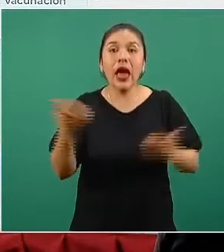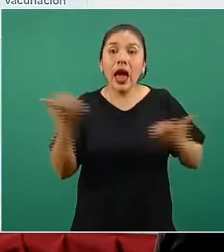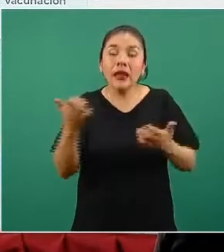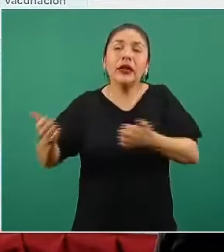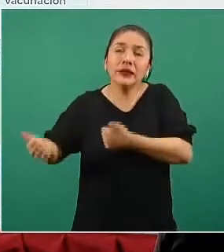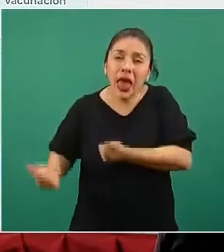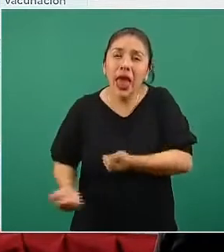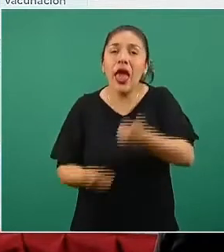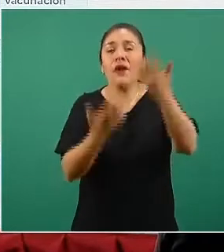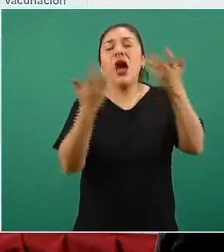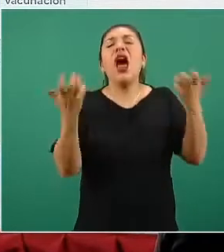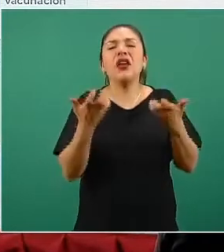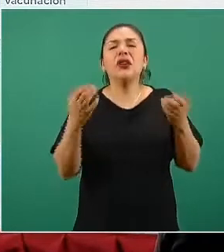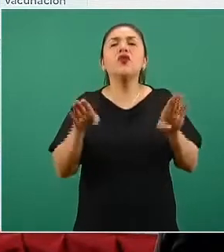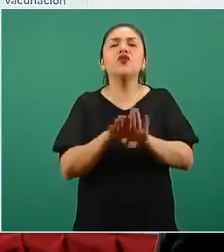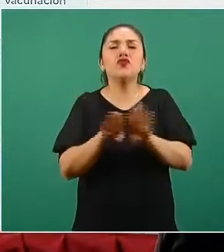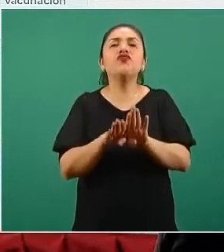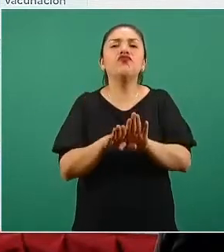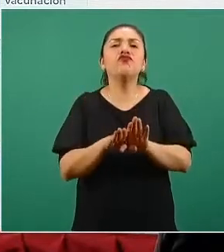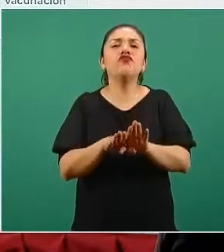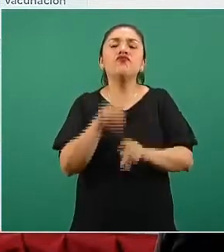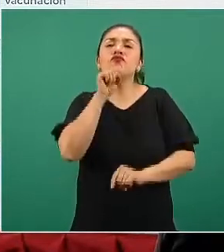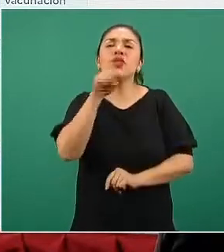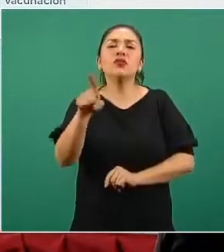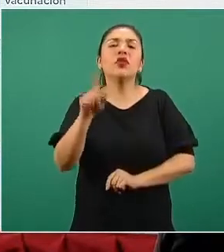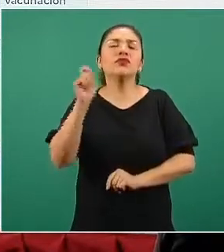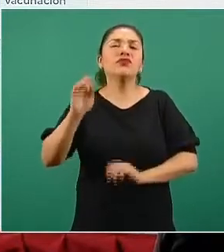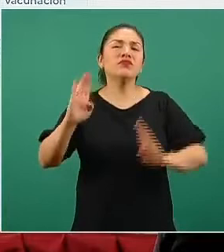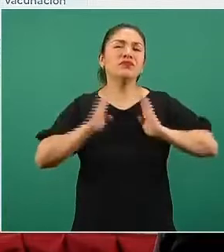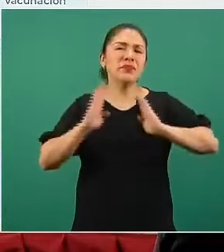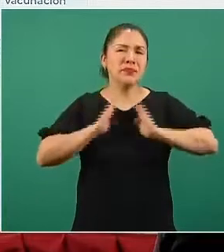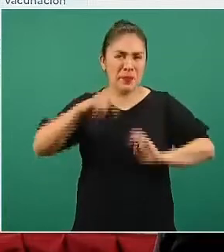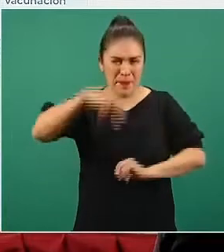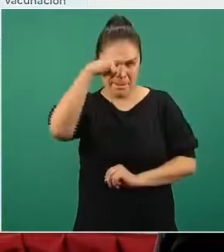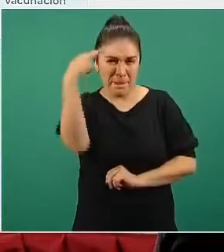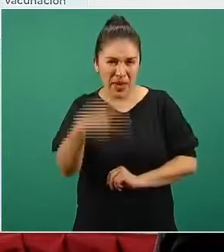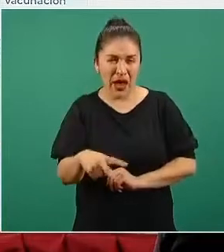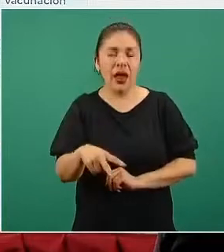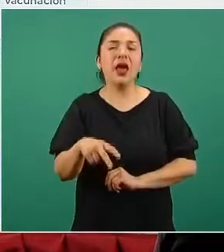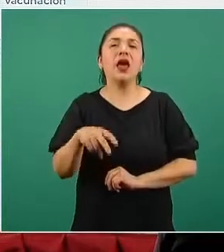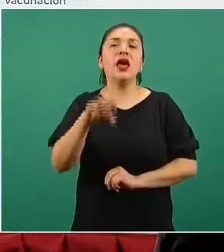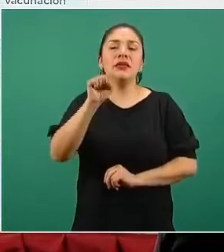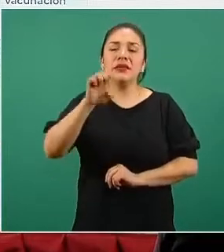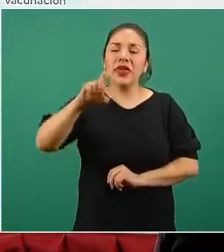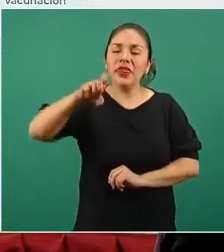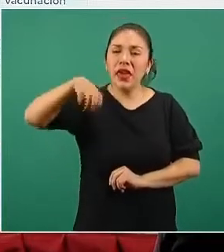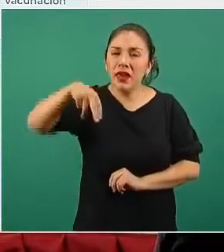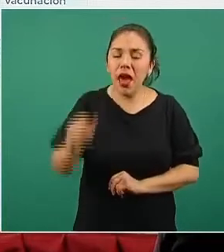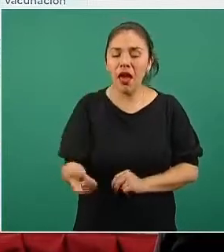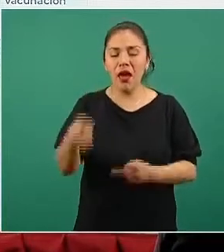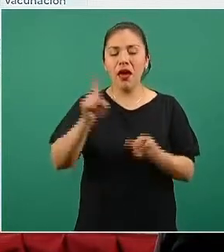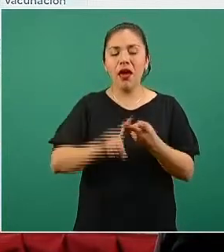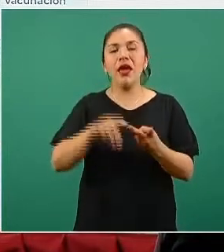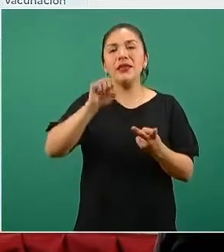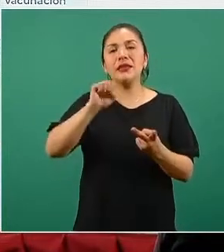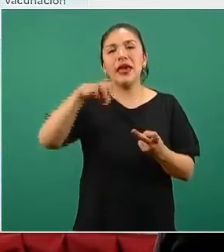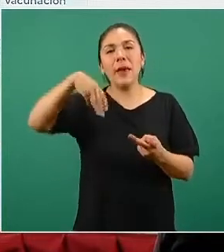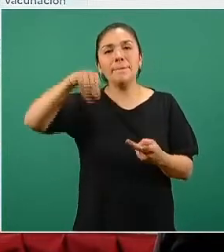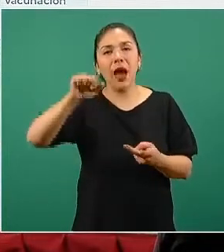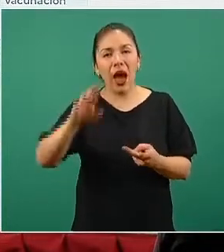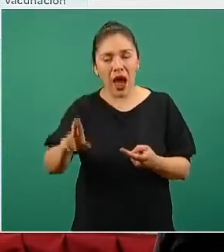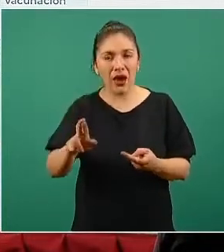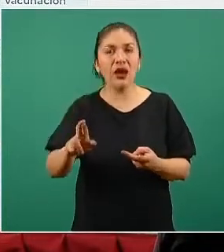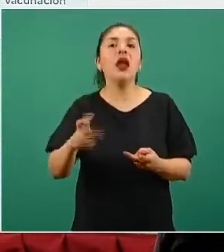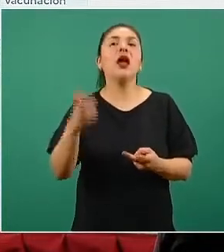la llevó a cabo nuestras Fuerzas Armadas Mexicanas, la Secretaría de la Defensa Nacional y la Secretaría de Marina